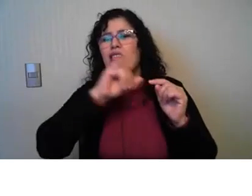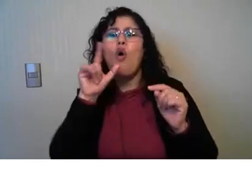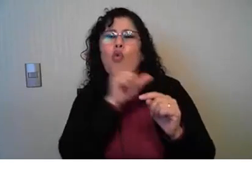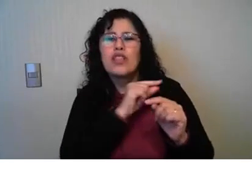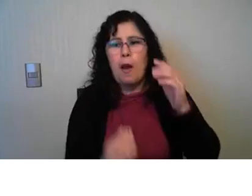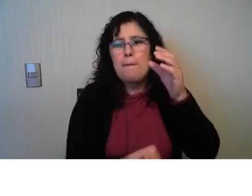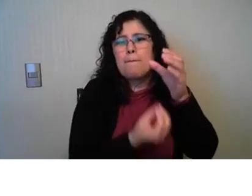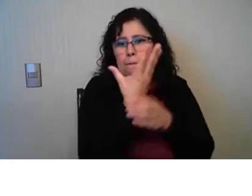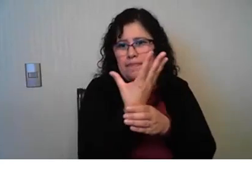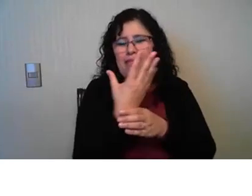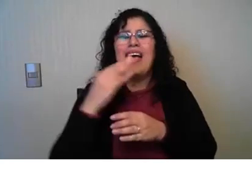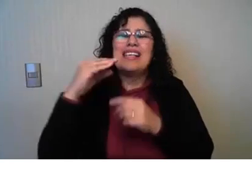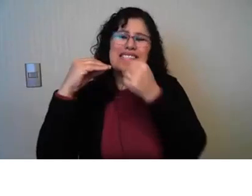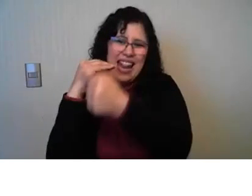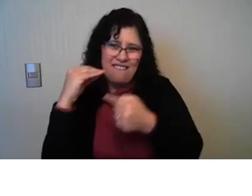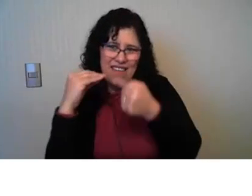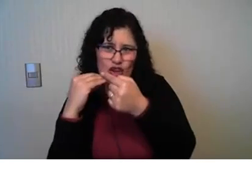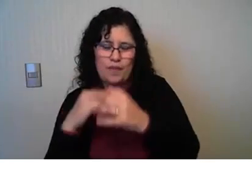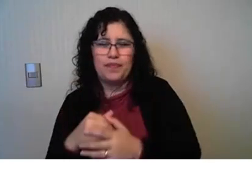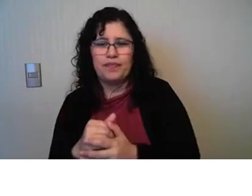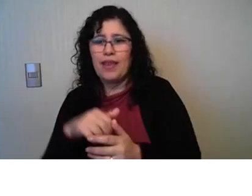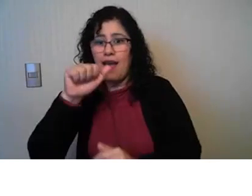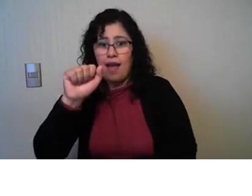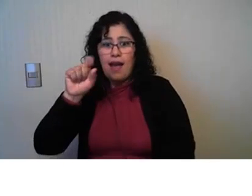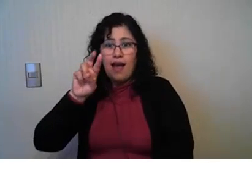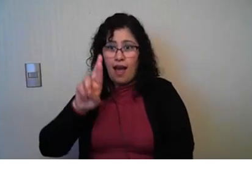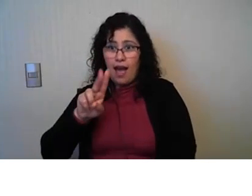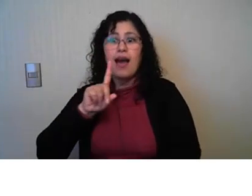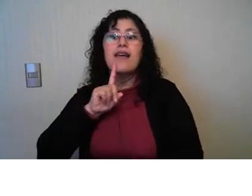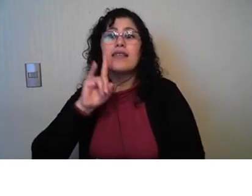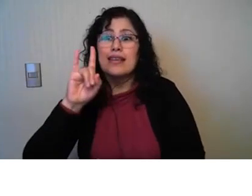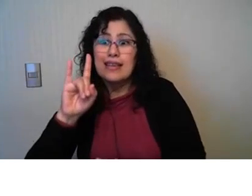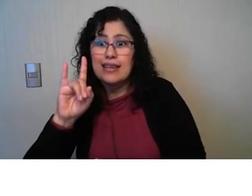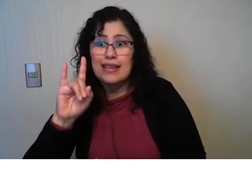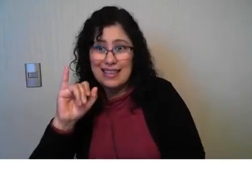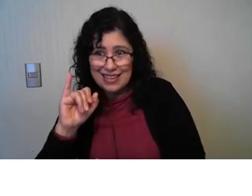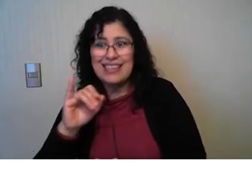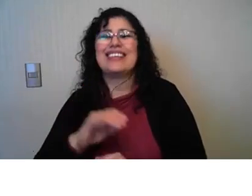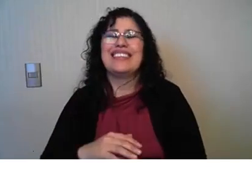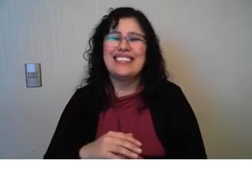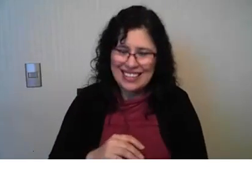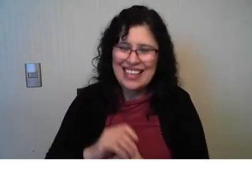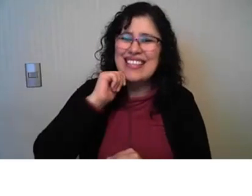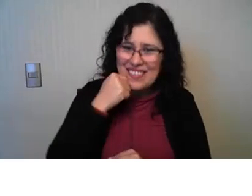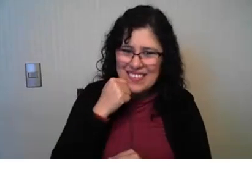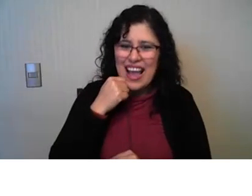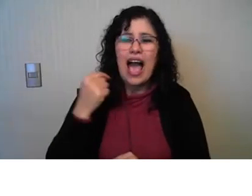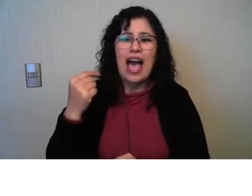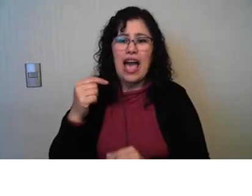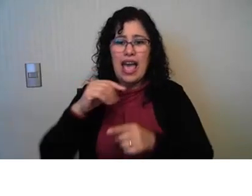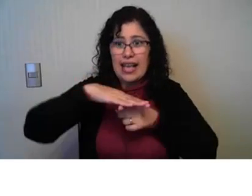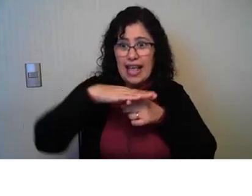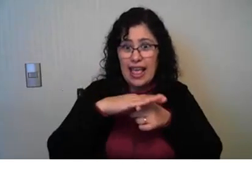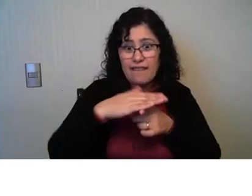En términos simples, el arquicerebelo nos comunica y tiene que ver con el equilibrio, nos comunica con el oído interno, ¿cierto? Aparece